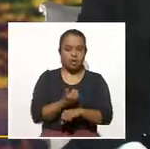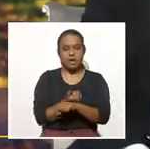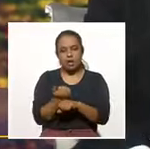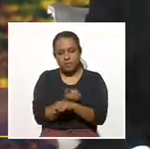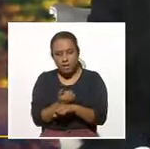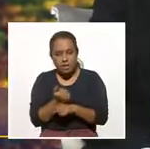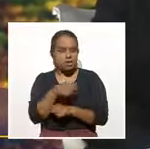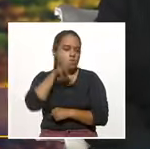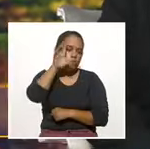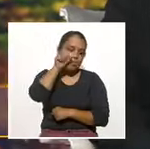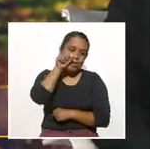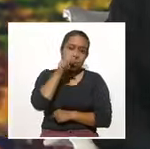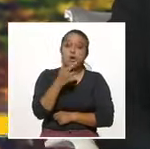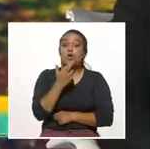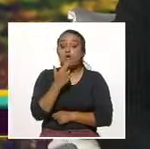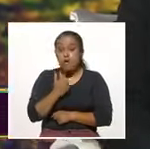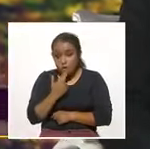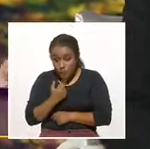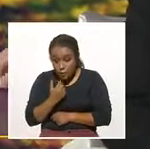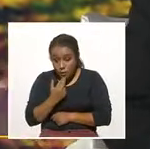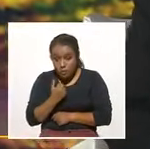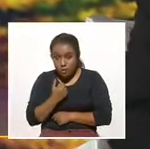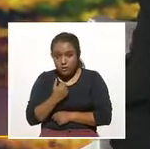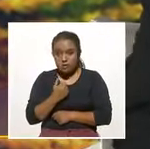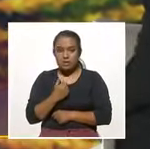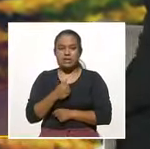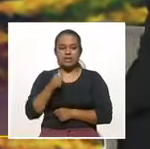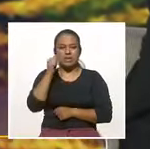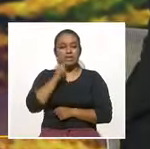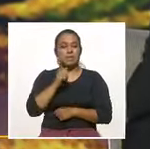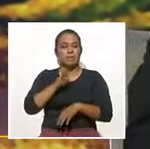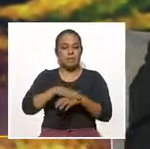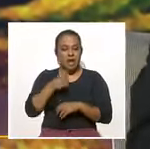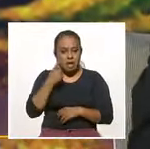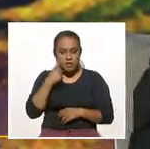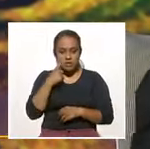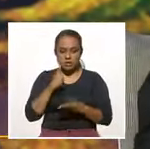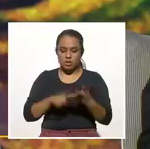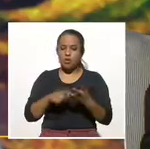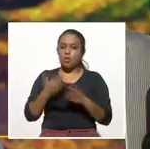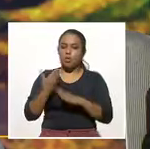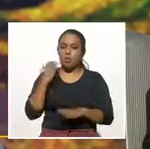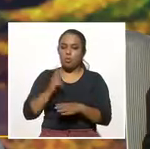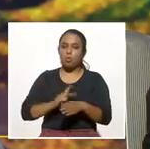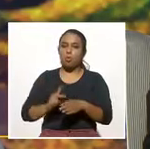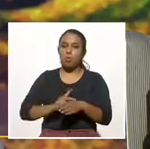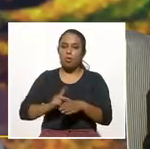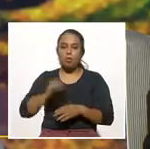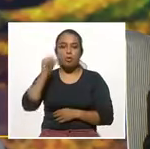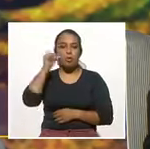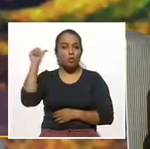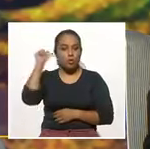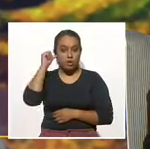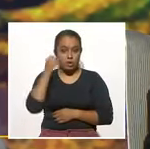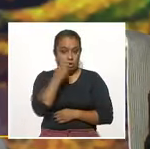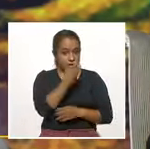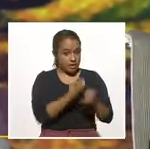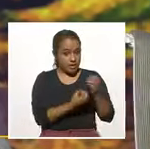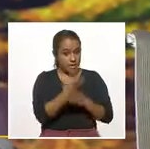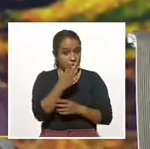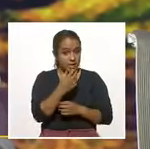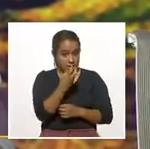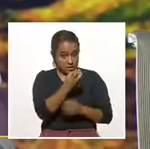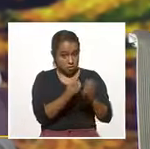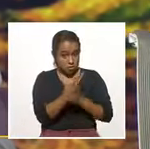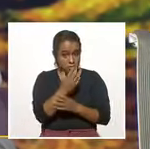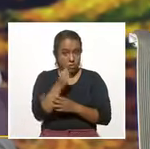amarillos, naranjas, rojos y el muy sonado alertamiento púrpura que tuvimos el día de ayer. ¿Eso es y nuevo? El día de antier. ¿Es